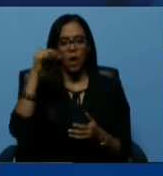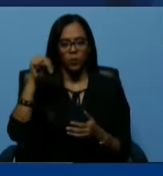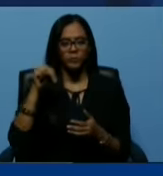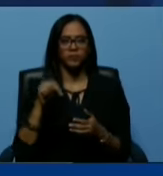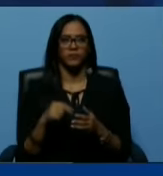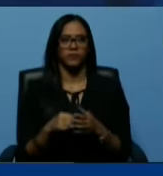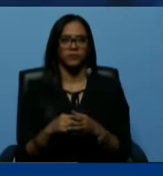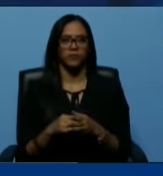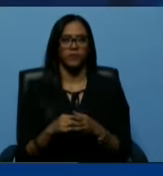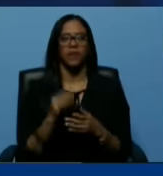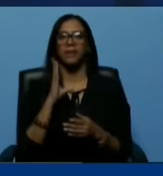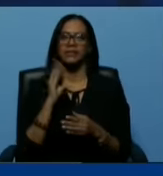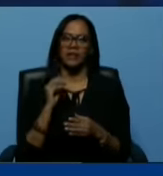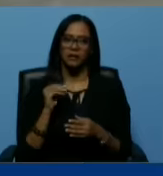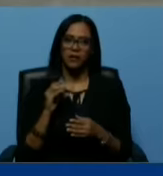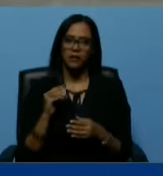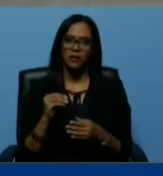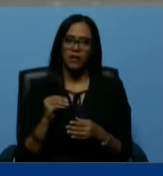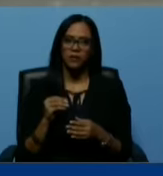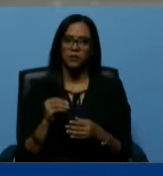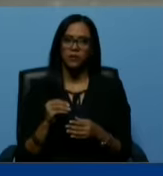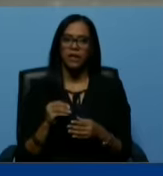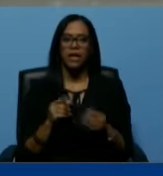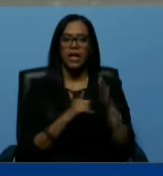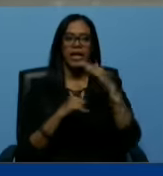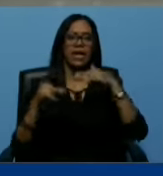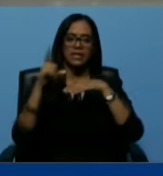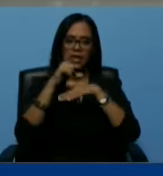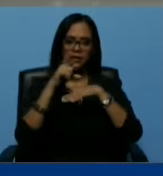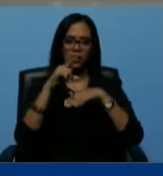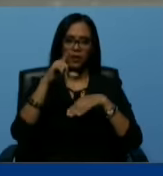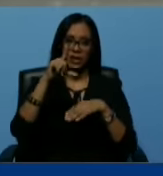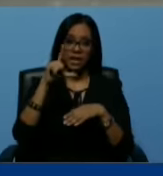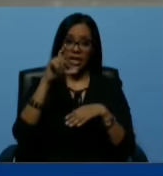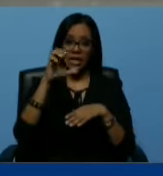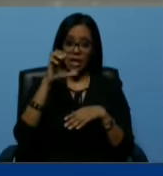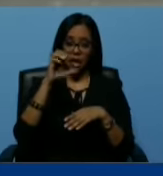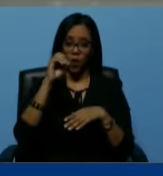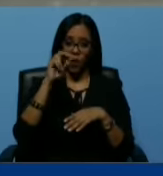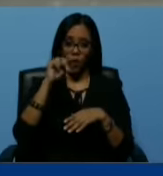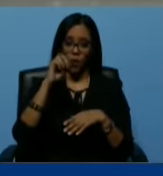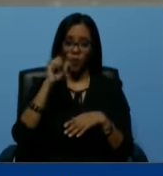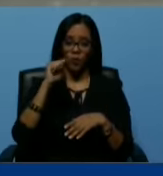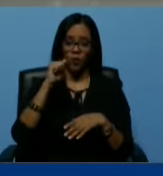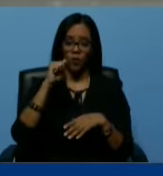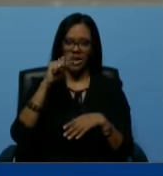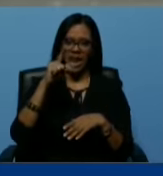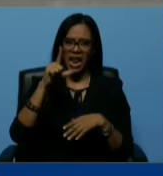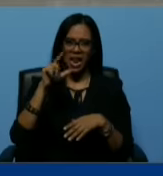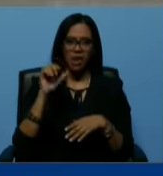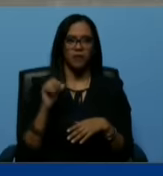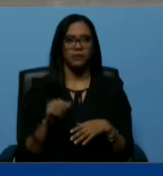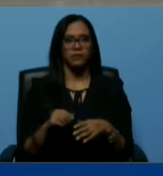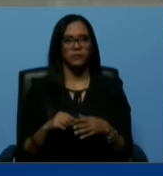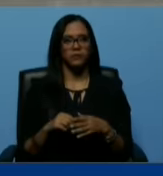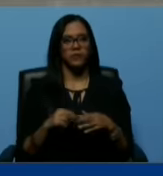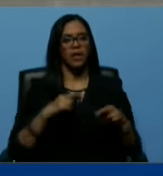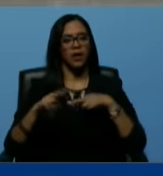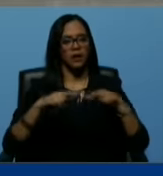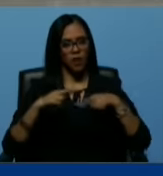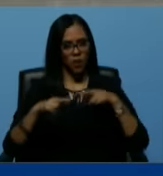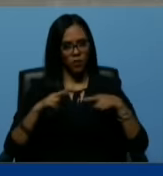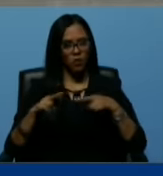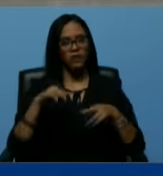me estaba hablando el licenciado Leonel Párica, rector del CNE, encargado para